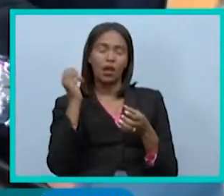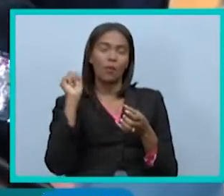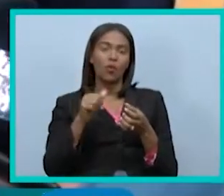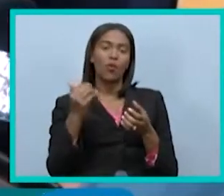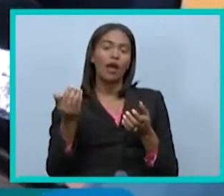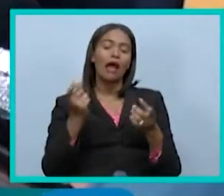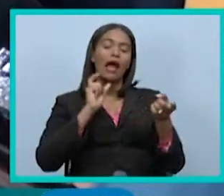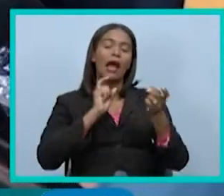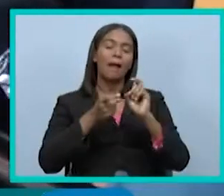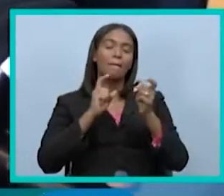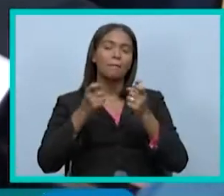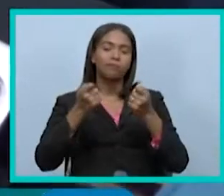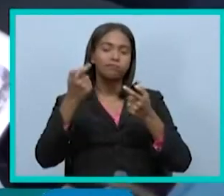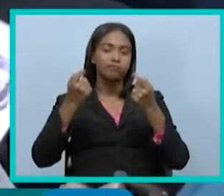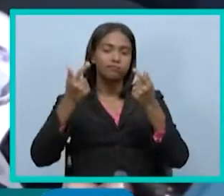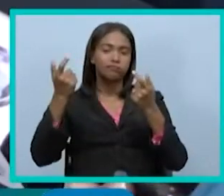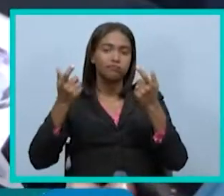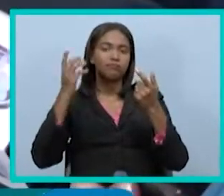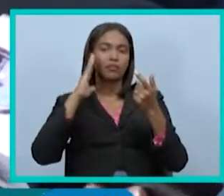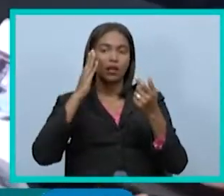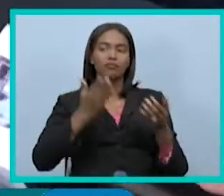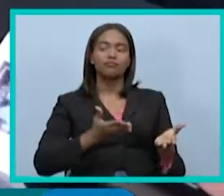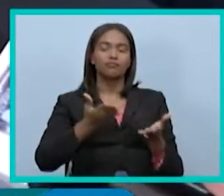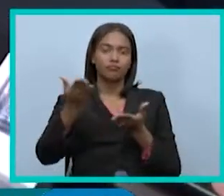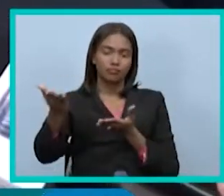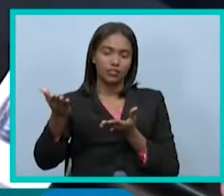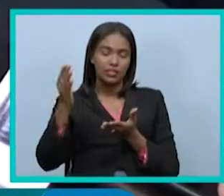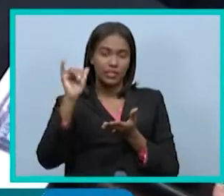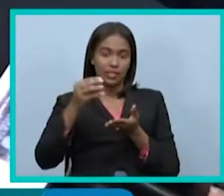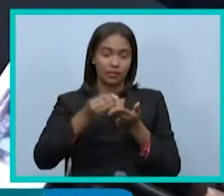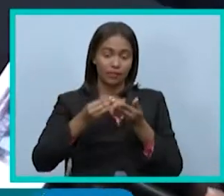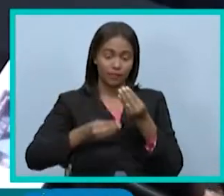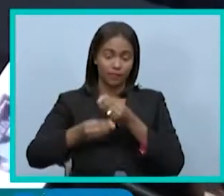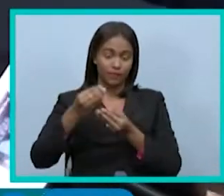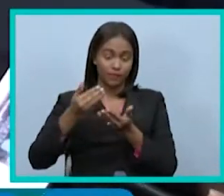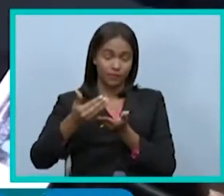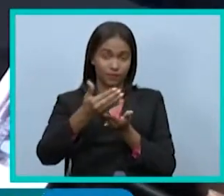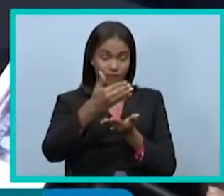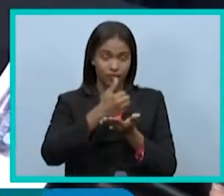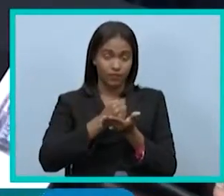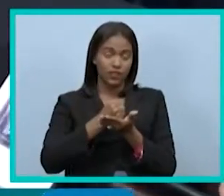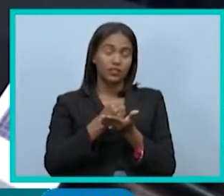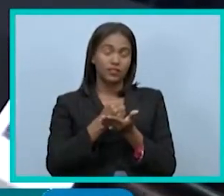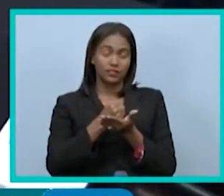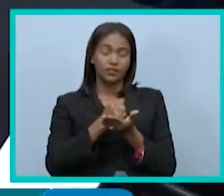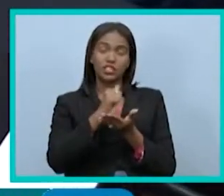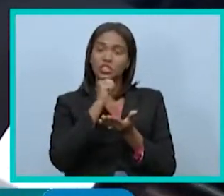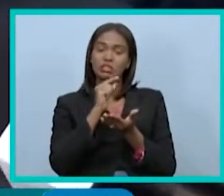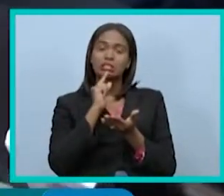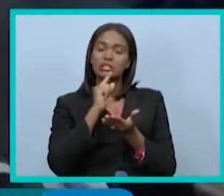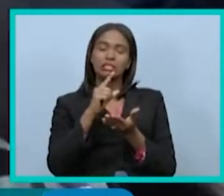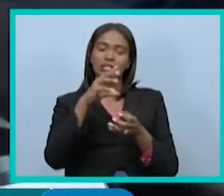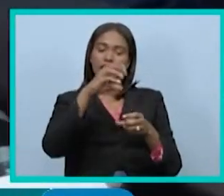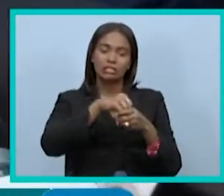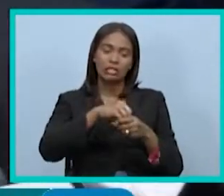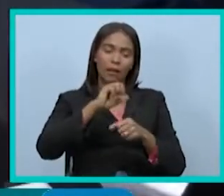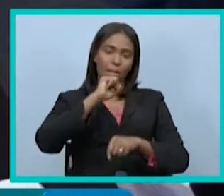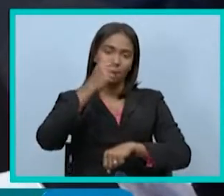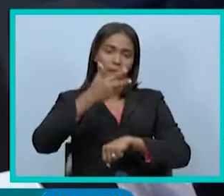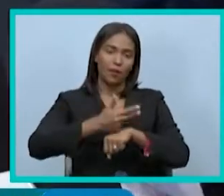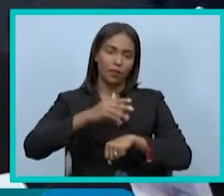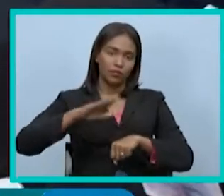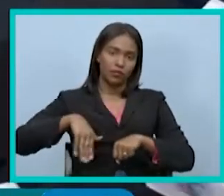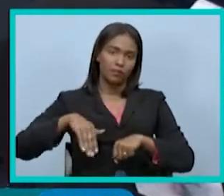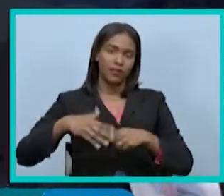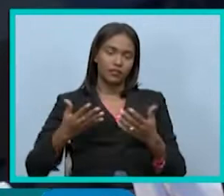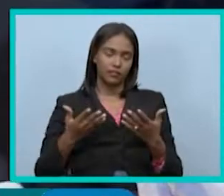reformule, cambie cosas que van a llegar allá y ese presupuesto no sea complementado, no sea aprobado de la manera en